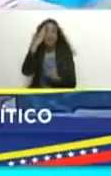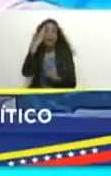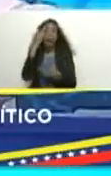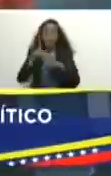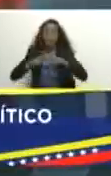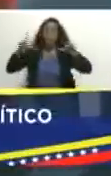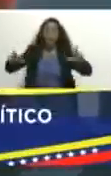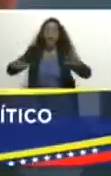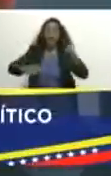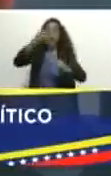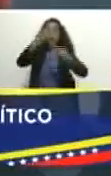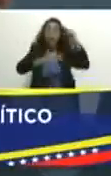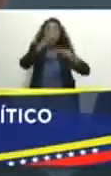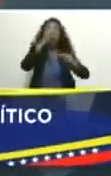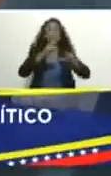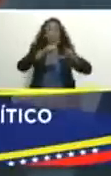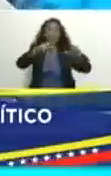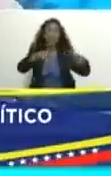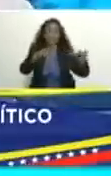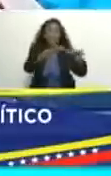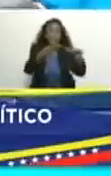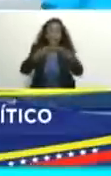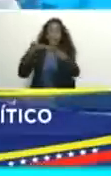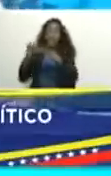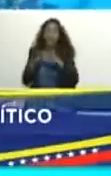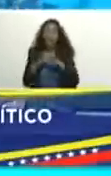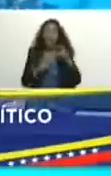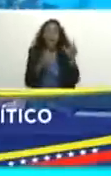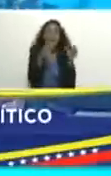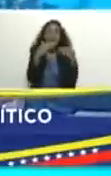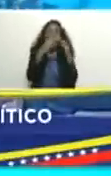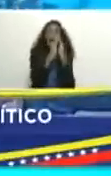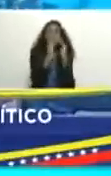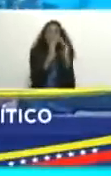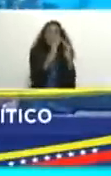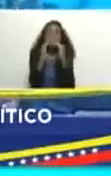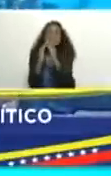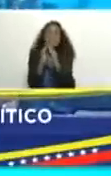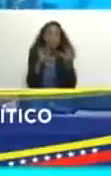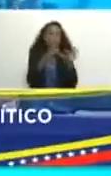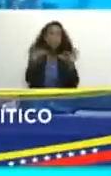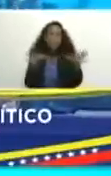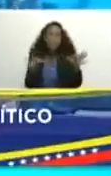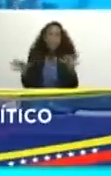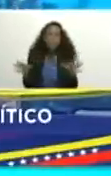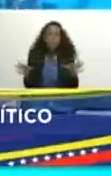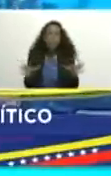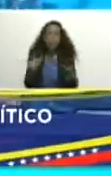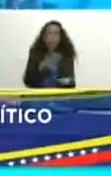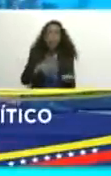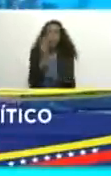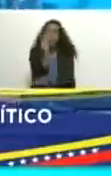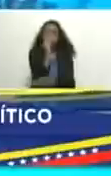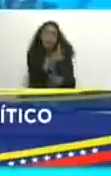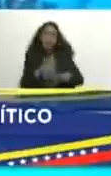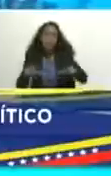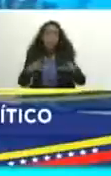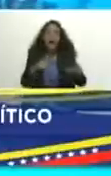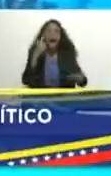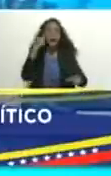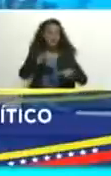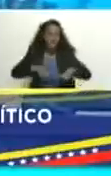maqueta social, la cartografía social clara, son los líderes, lideresas, jefes y